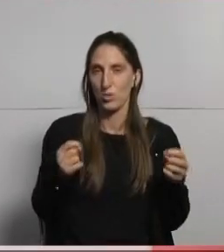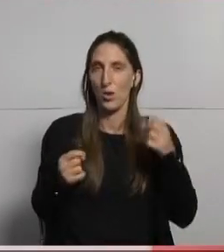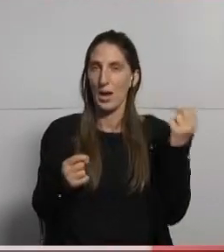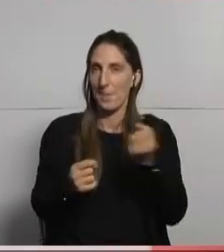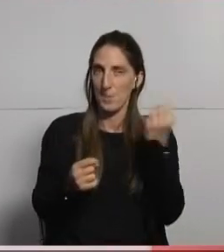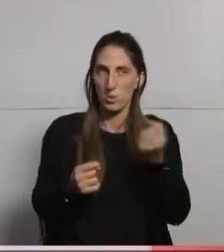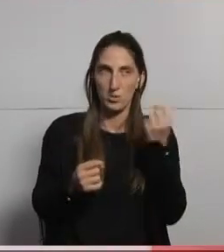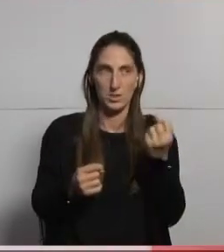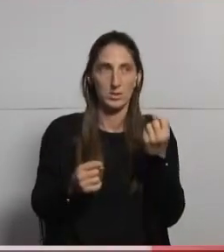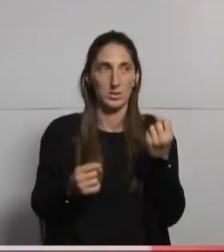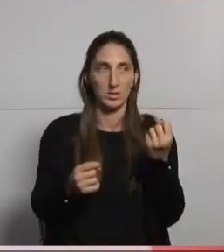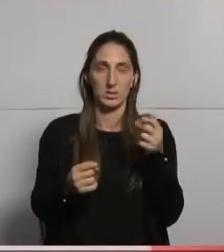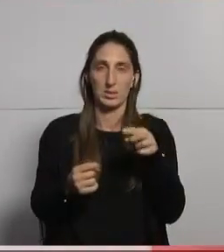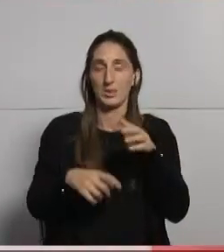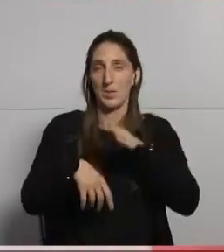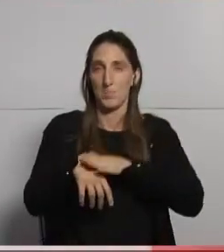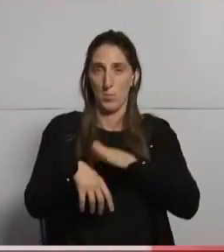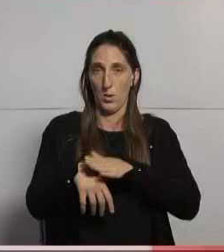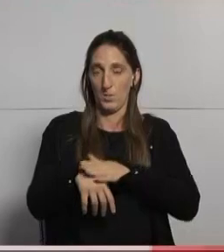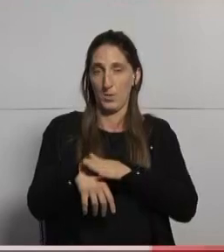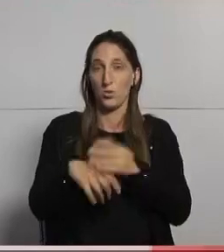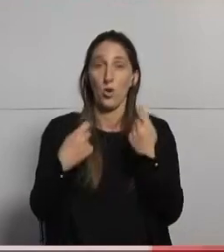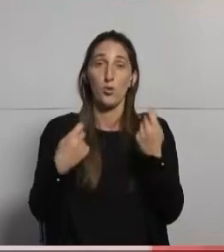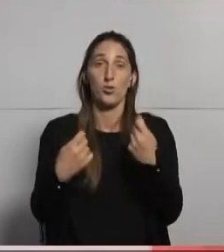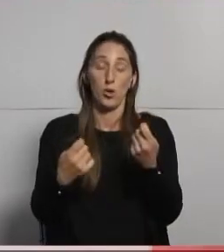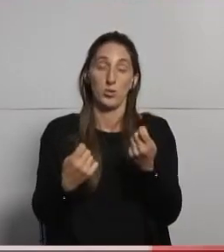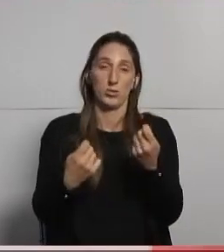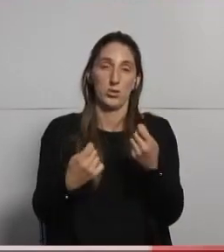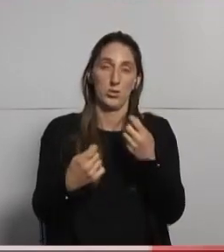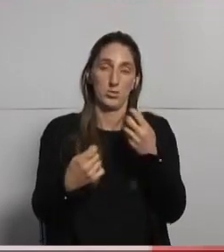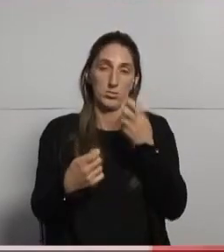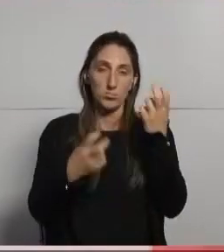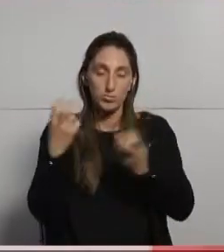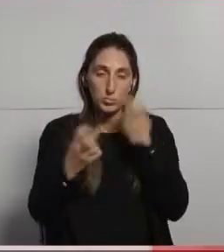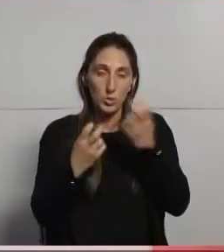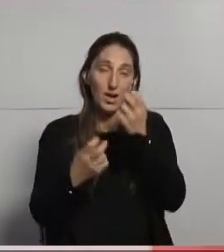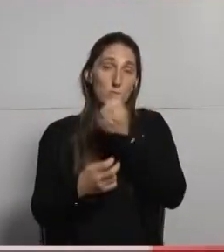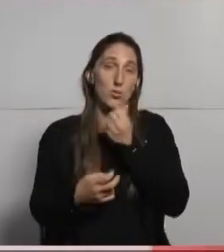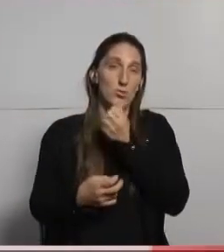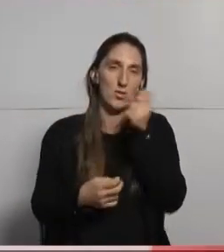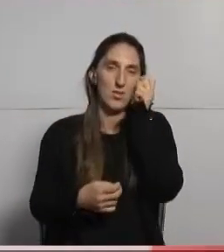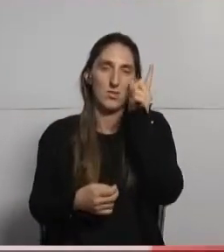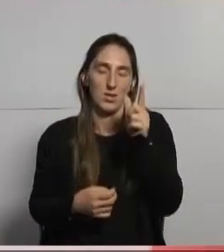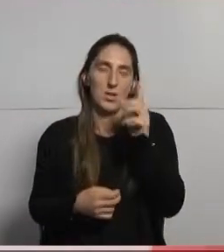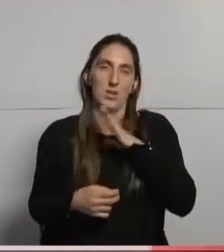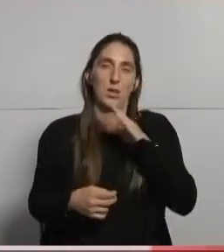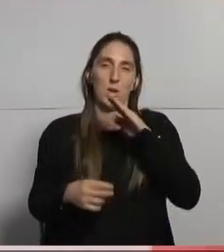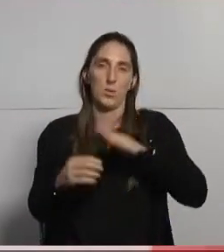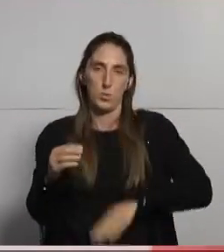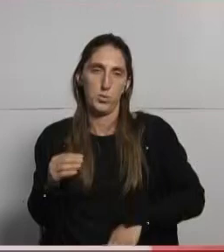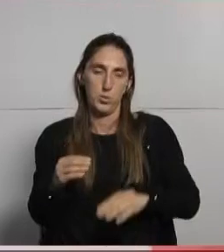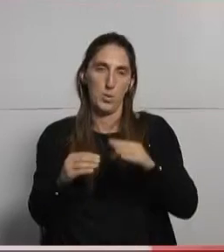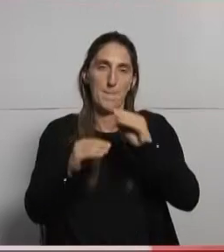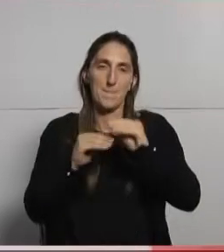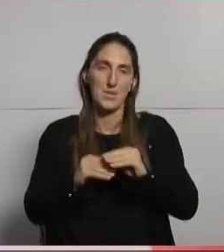lo cual, bueno, tener en este momento de contención de costos, tener alguna solución inteligente, va a aliviar realmente esos